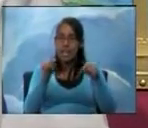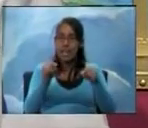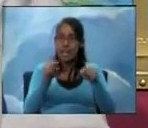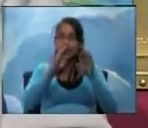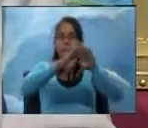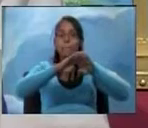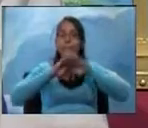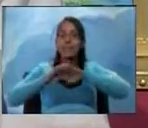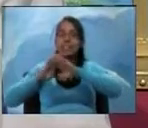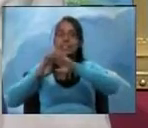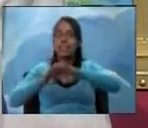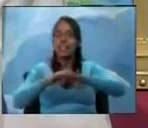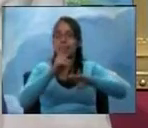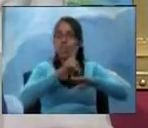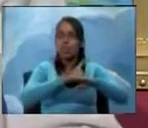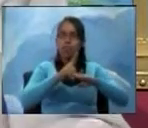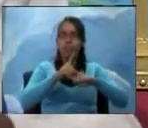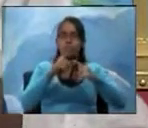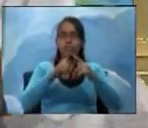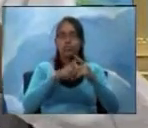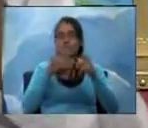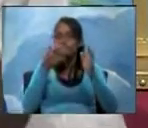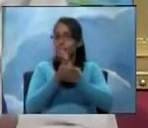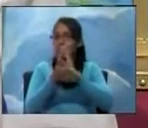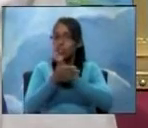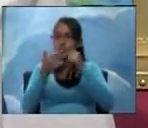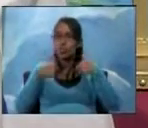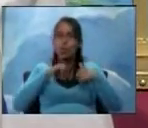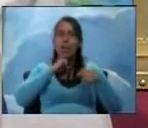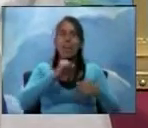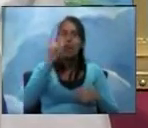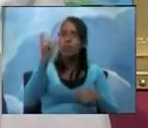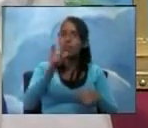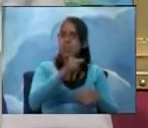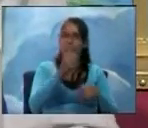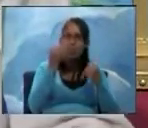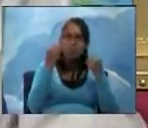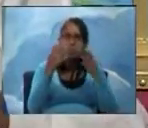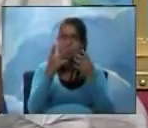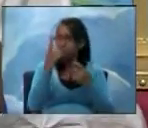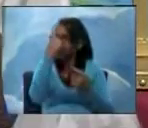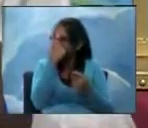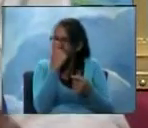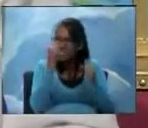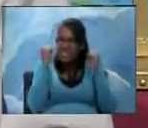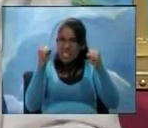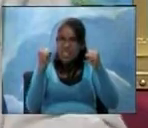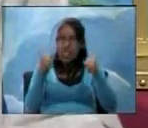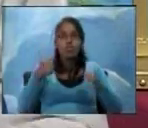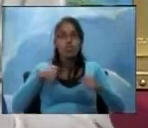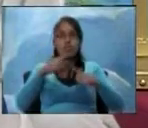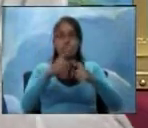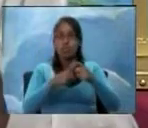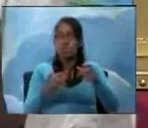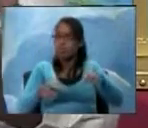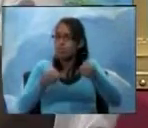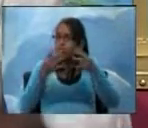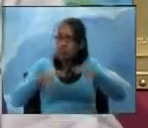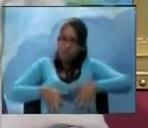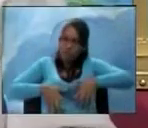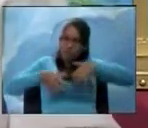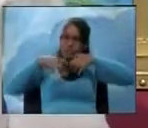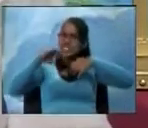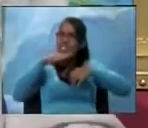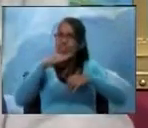este ministerio, resulta que yo era una persona muy iracunda y me daba mucha rabia